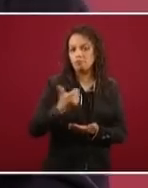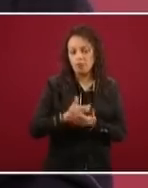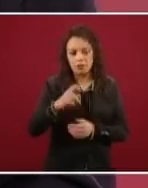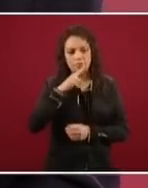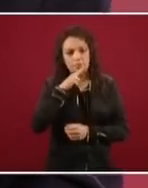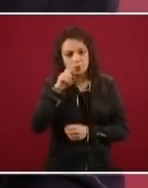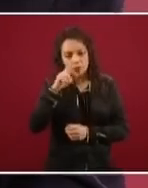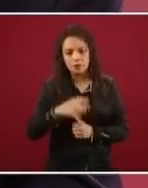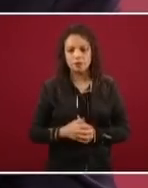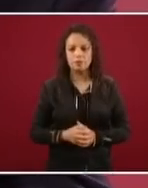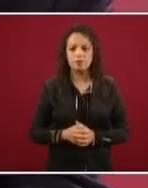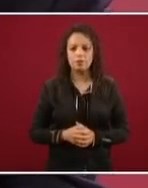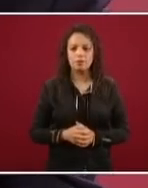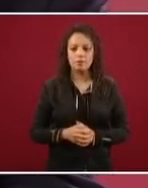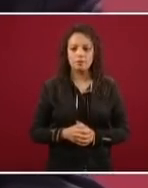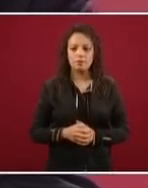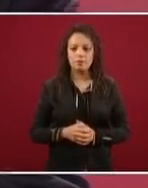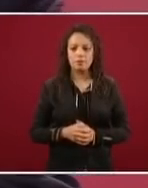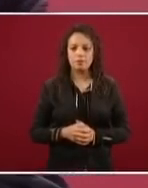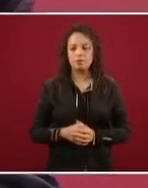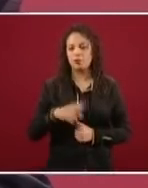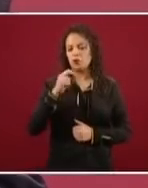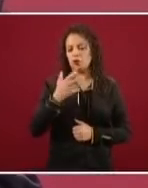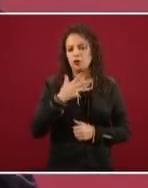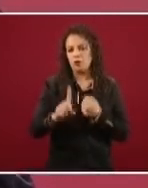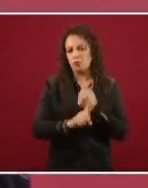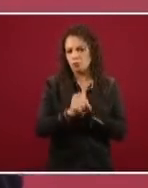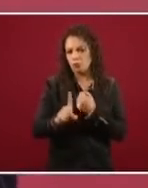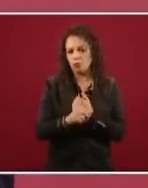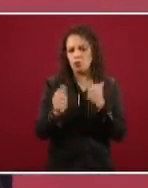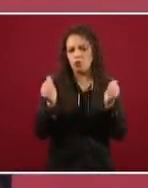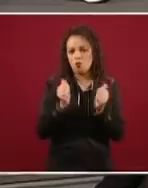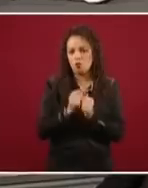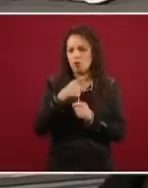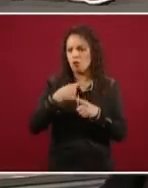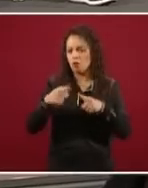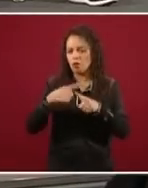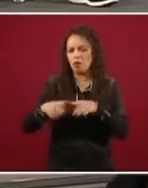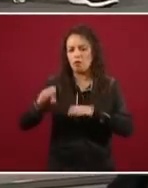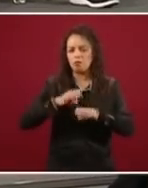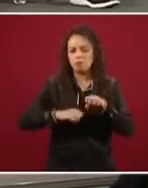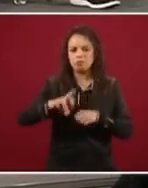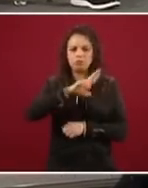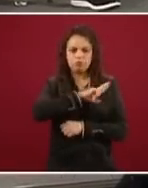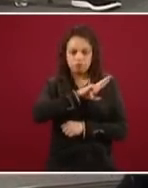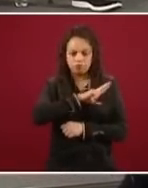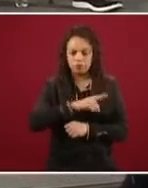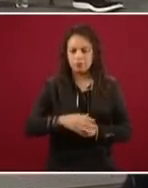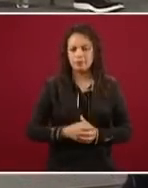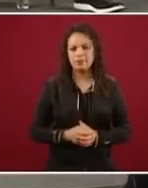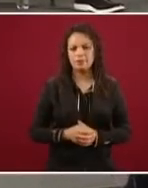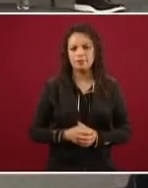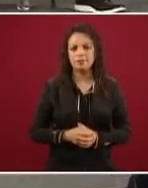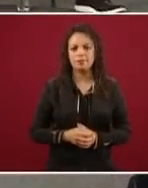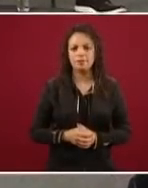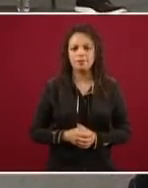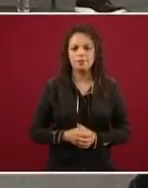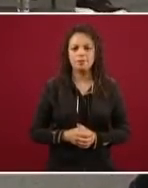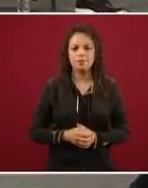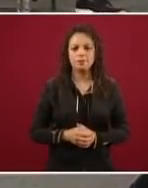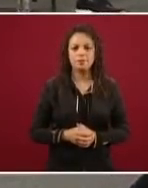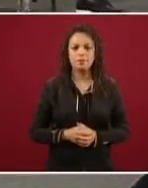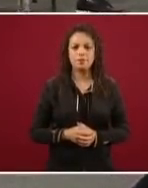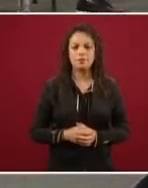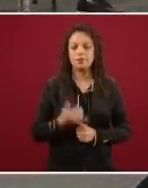confrontación con el sector privado con en el sector y